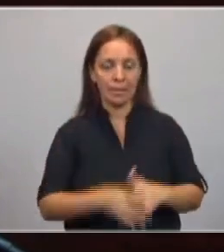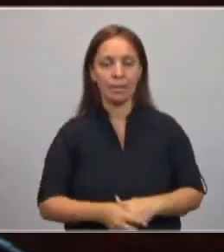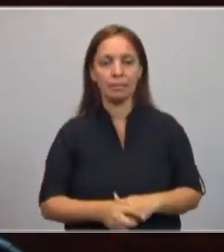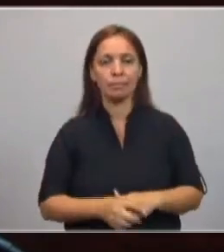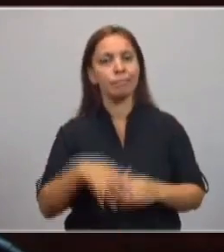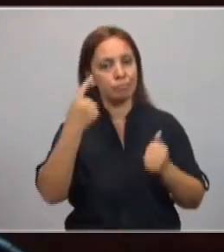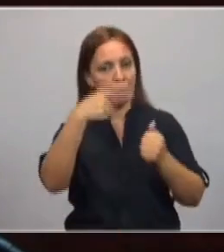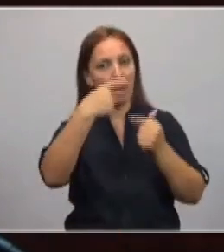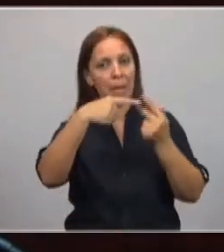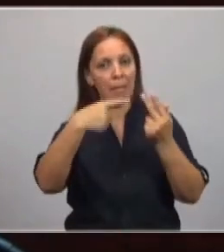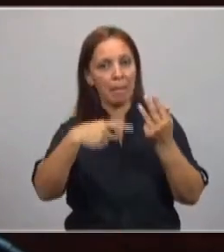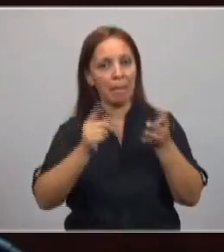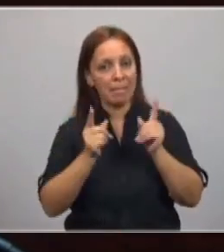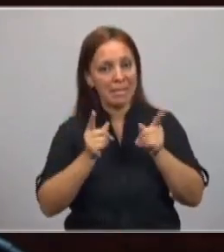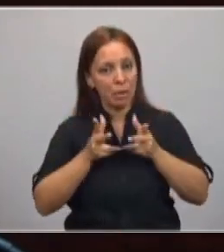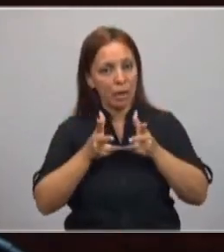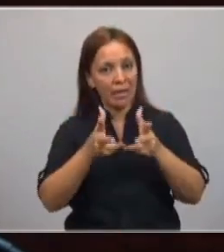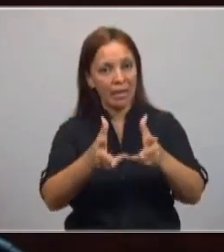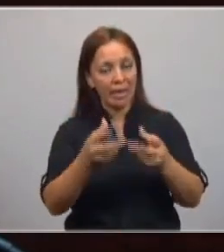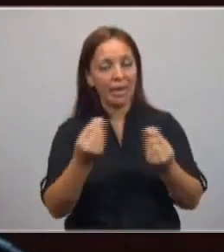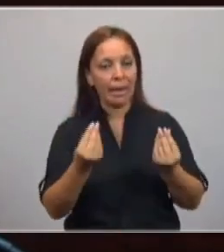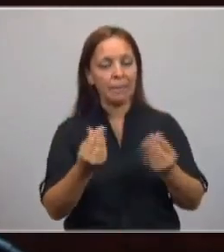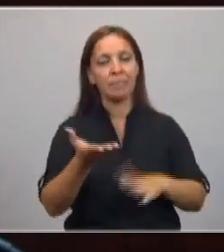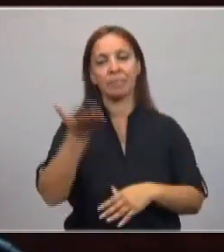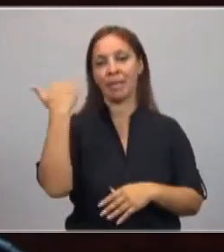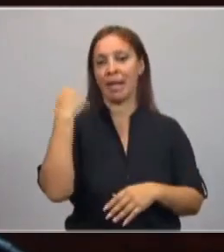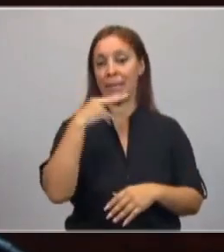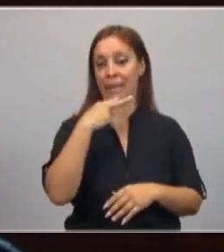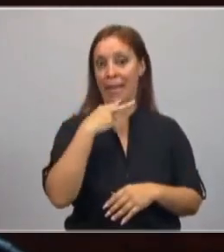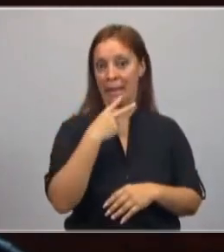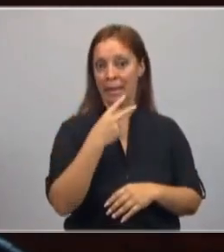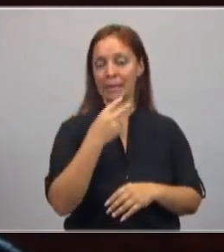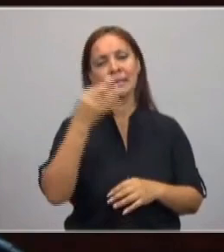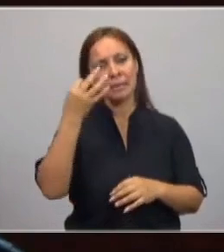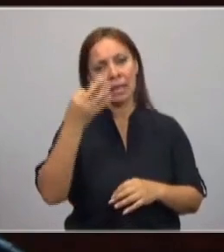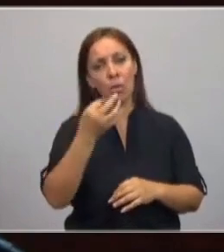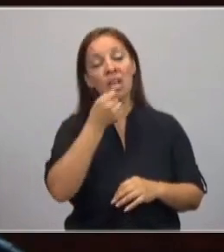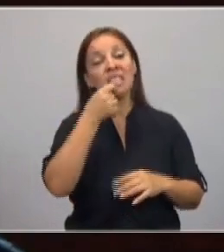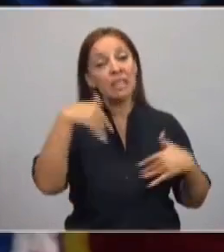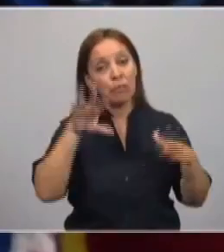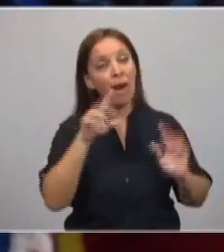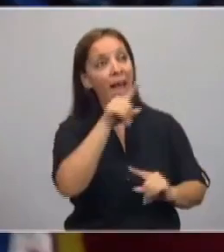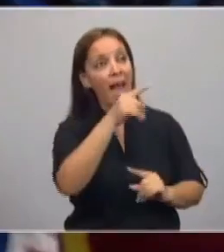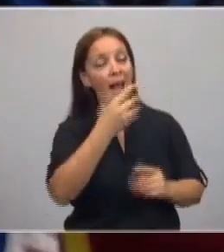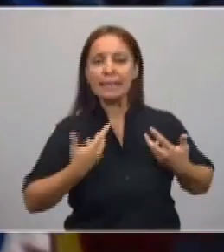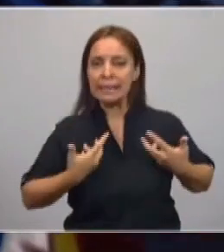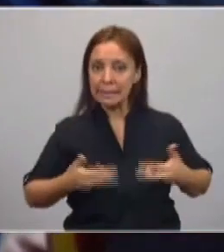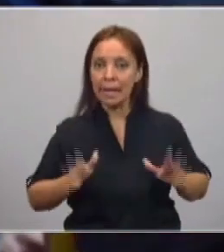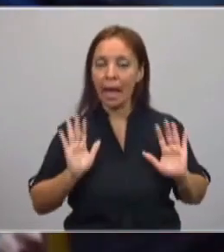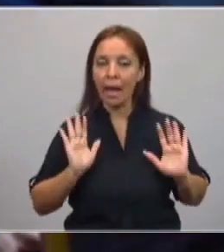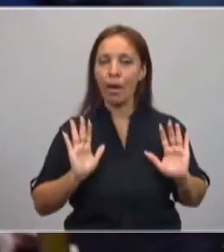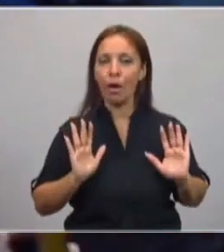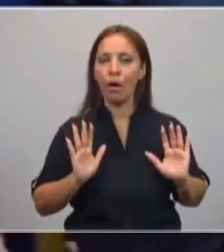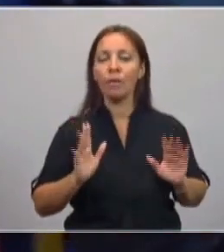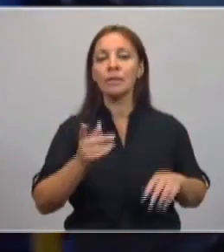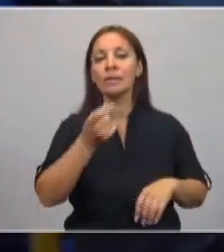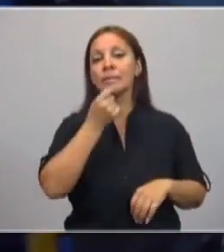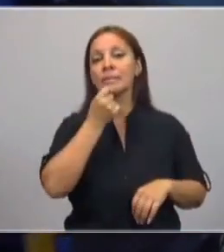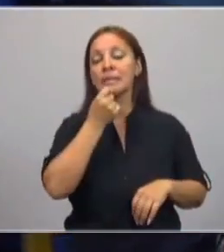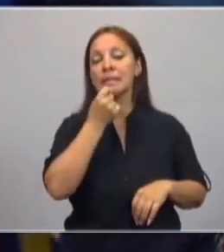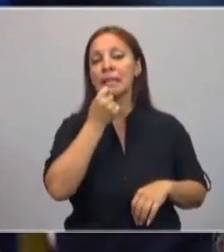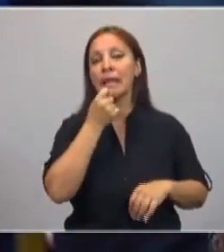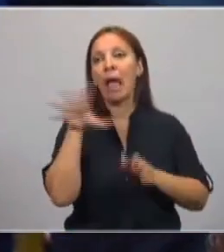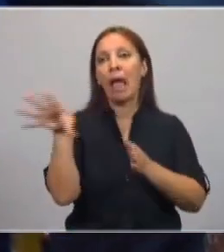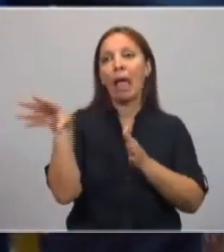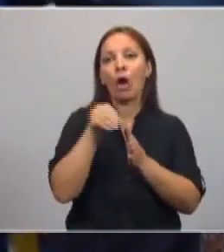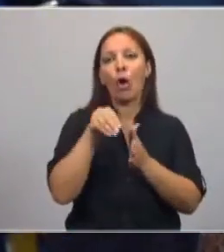dicho, el discurso del otro día hubiera sido más sincero si se hubiera plagiado al de Nicolás